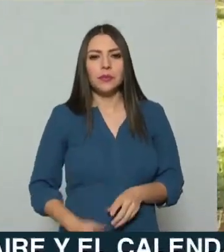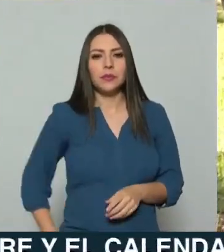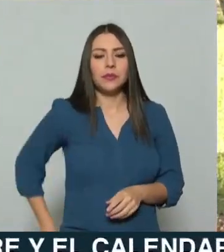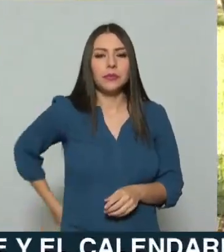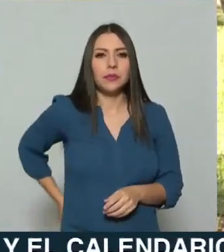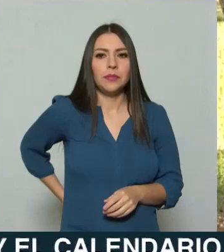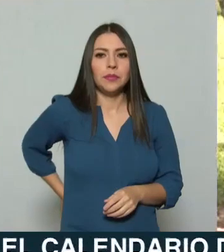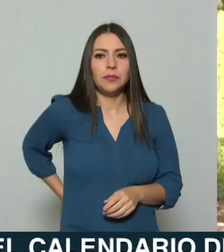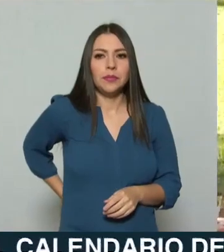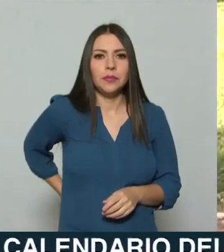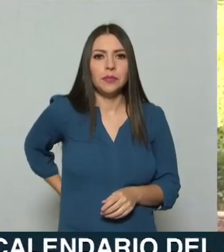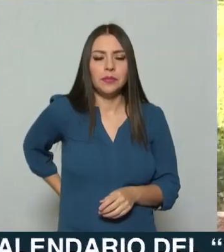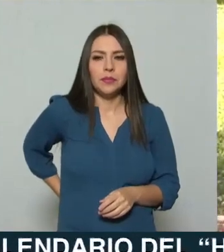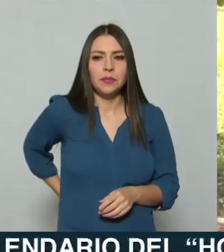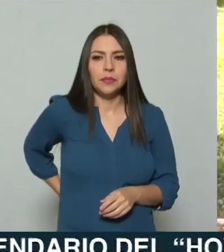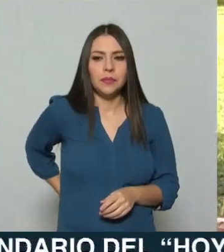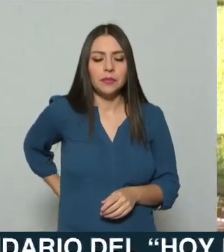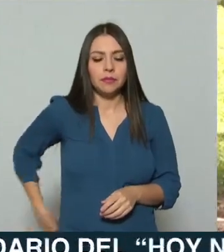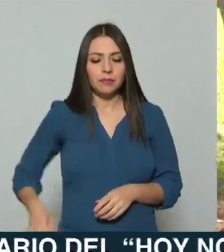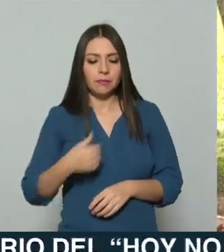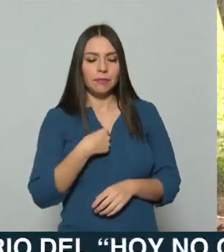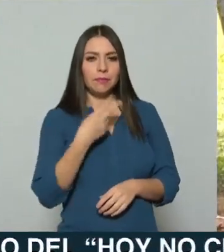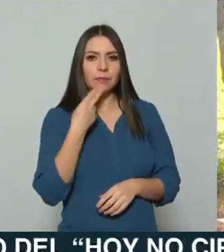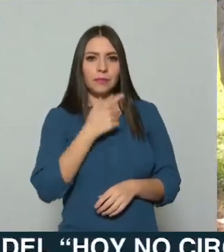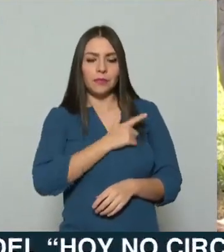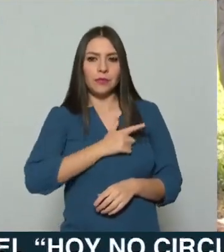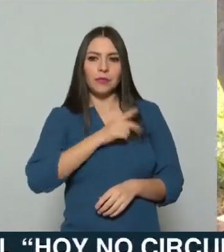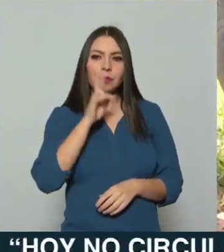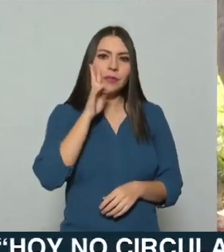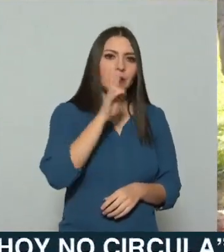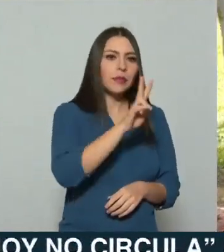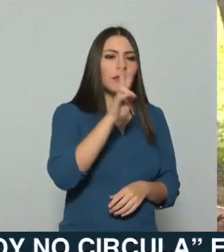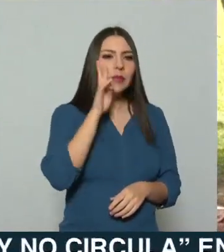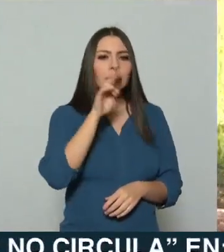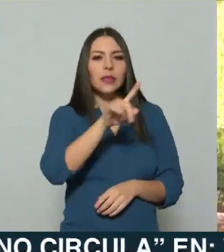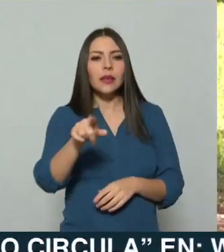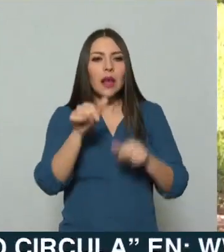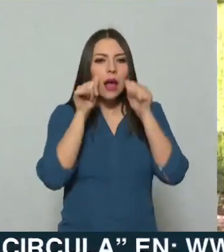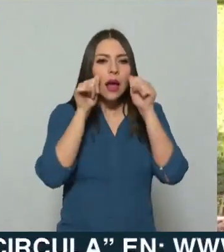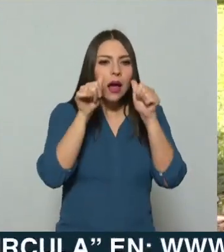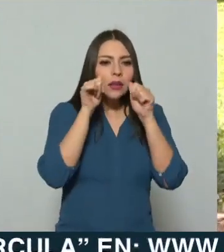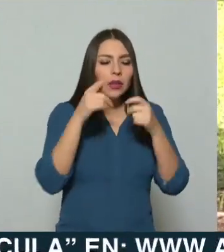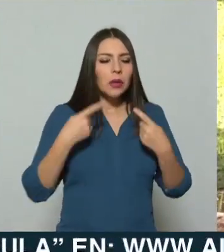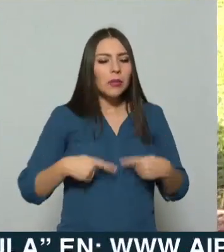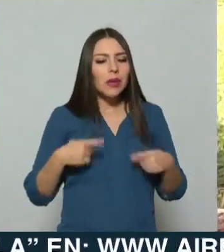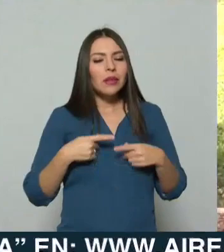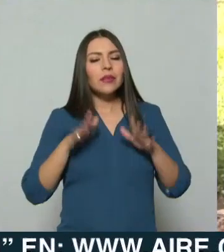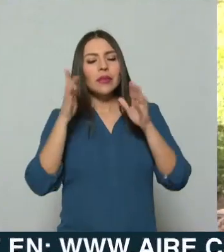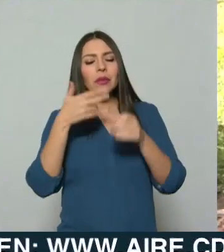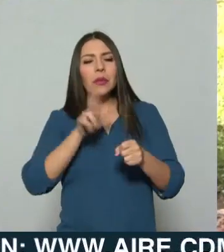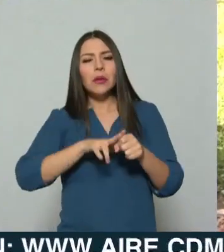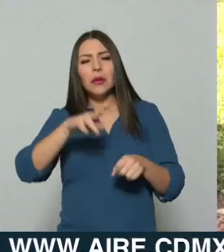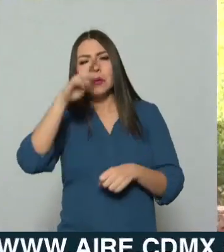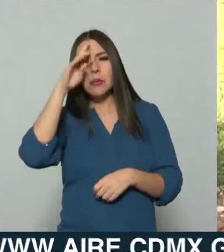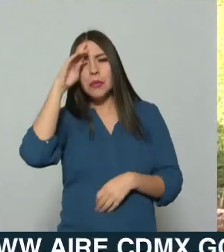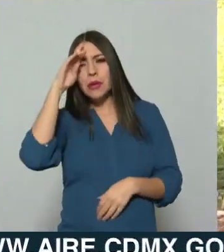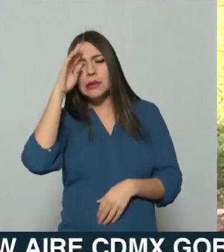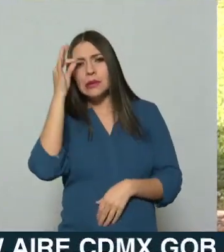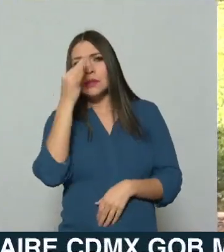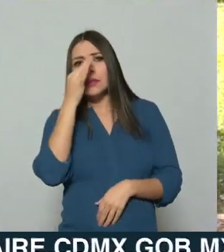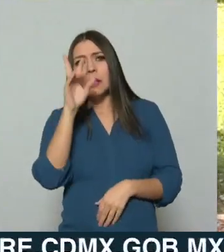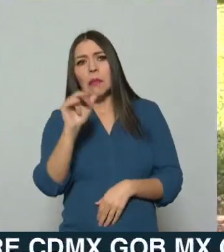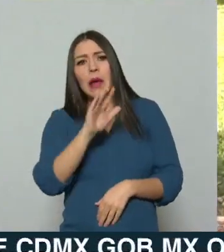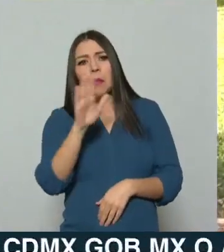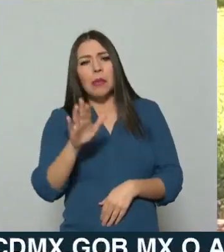paciente, ver las mejoras, ver cómo se levanta un paciente que creyó haber estado cerca de la